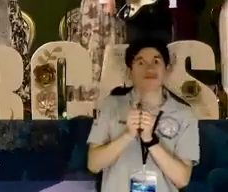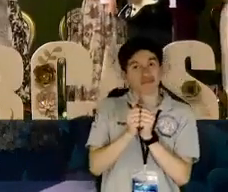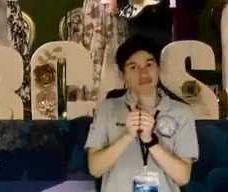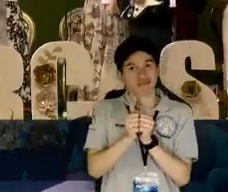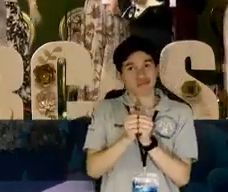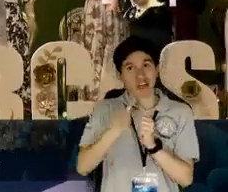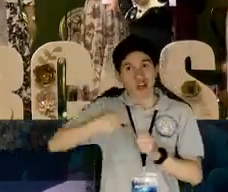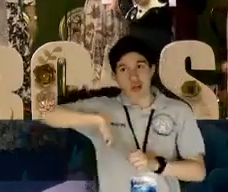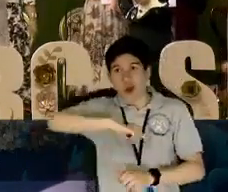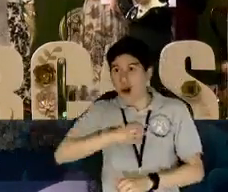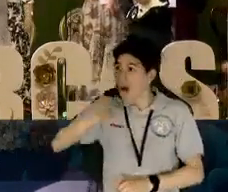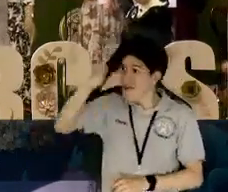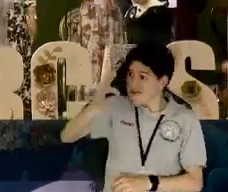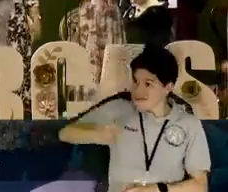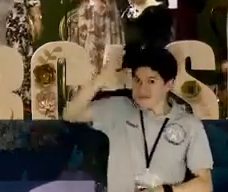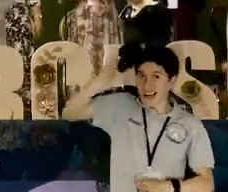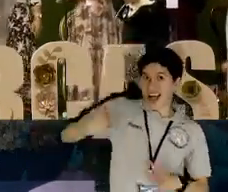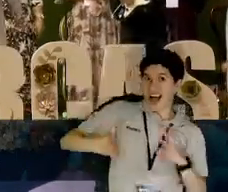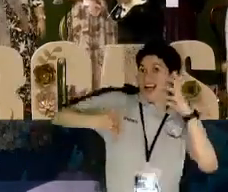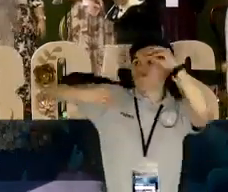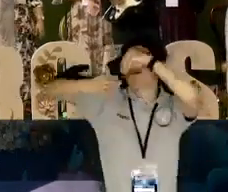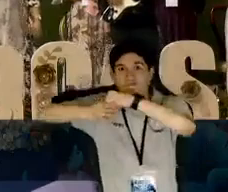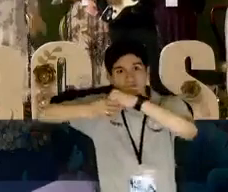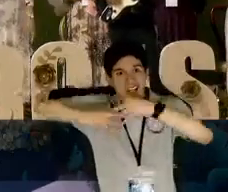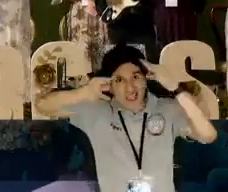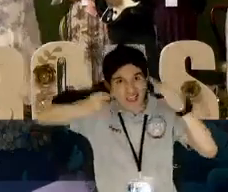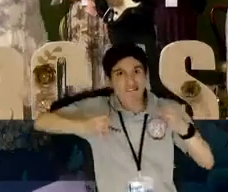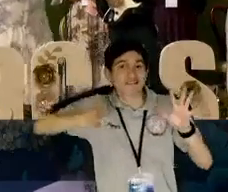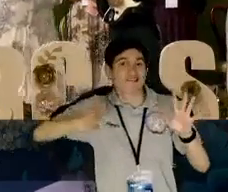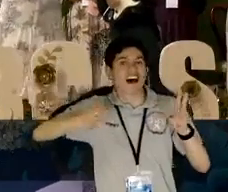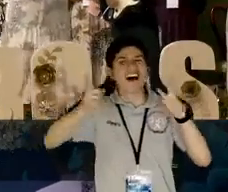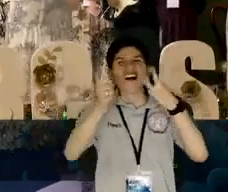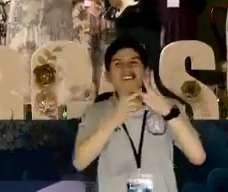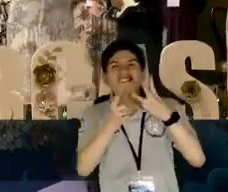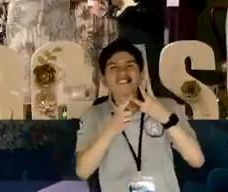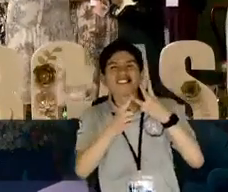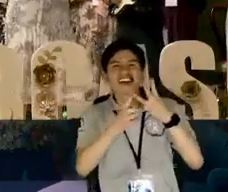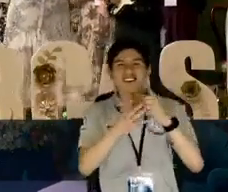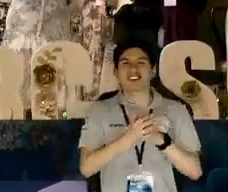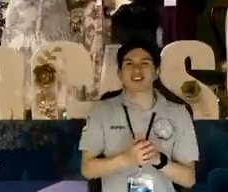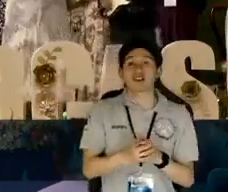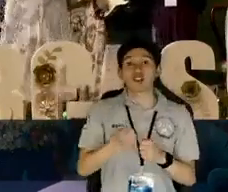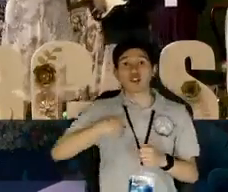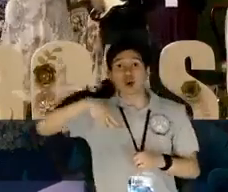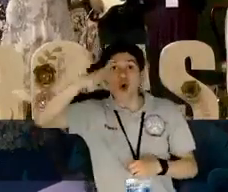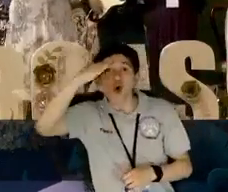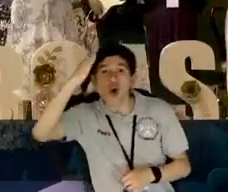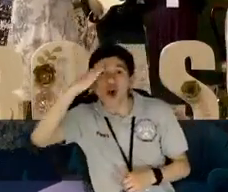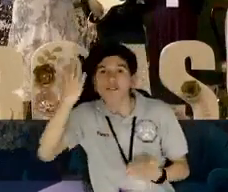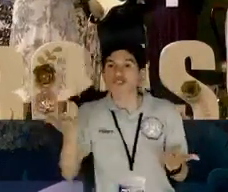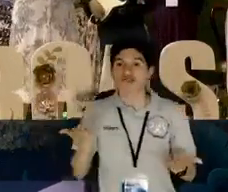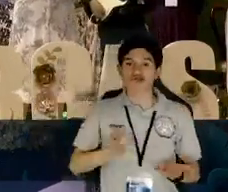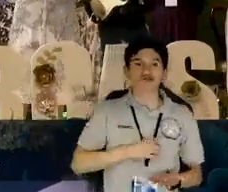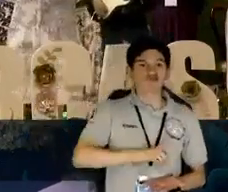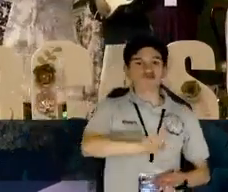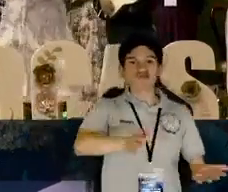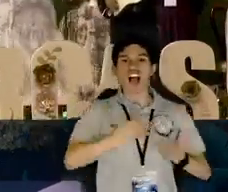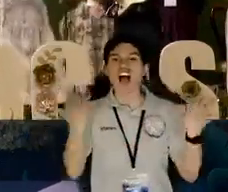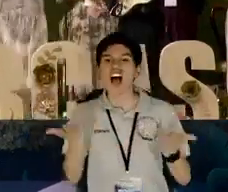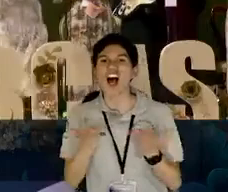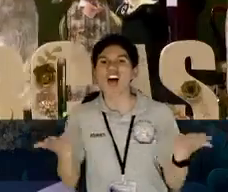Porque estamos en el verdadero. Y tres, debo saber para dónde voy.